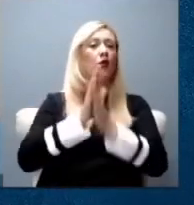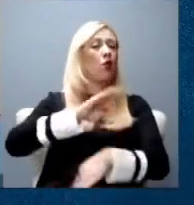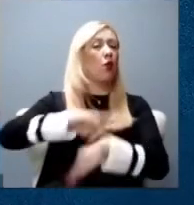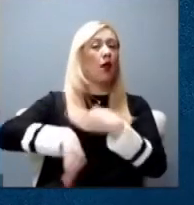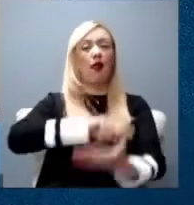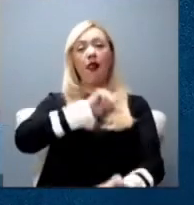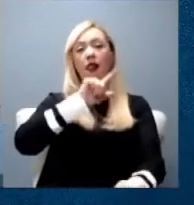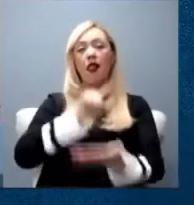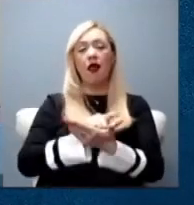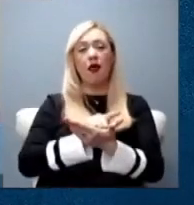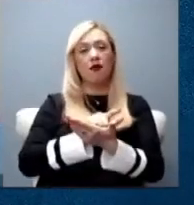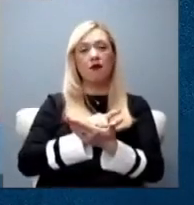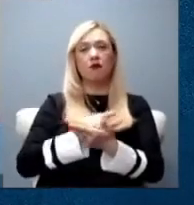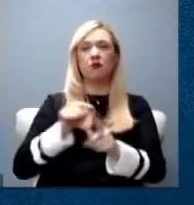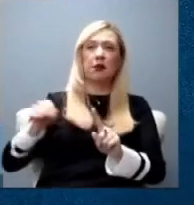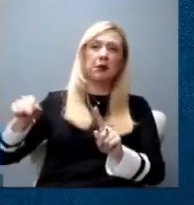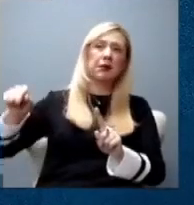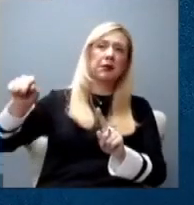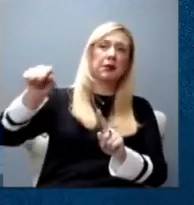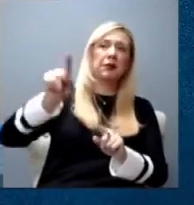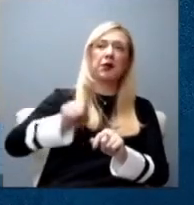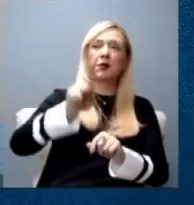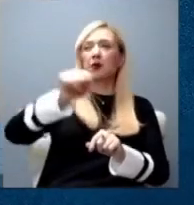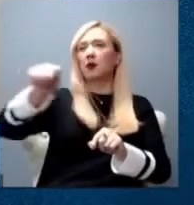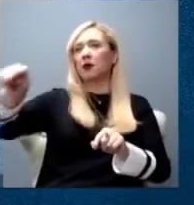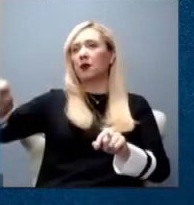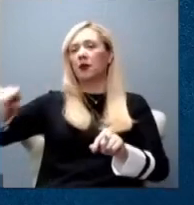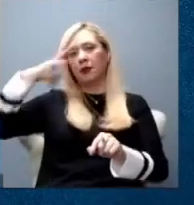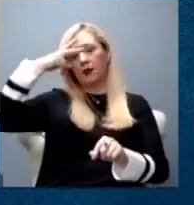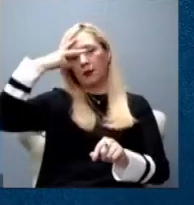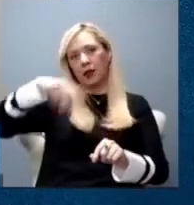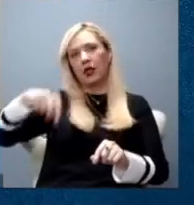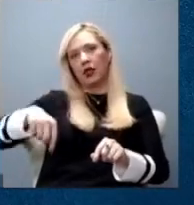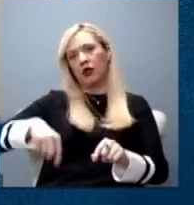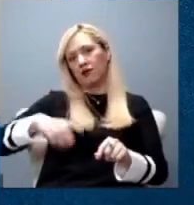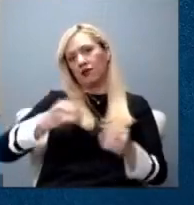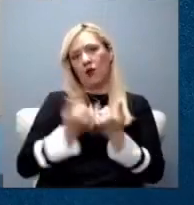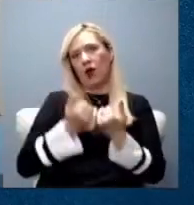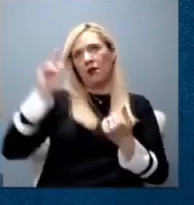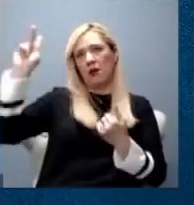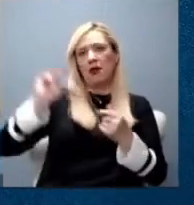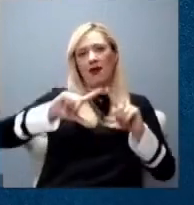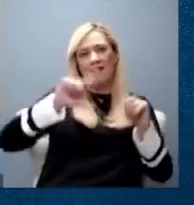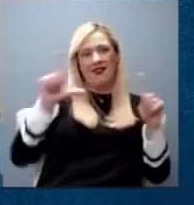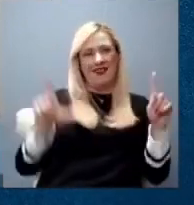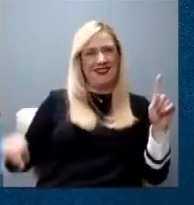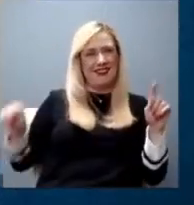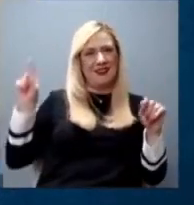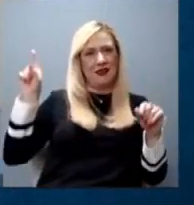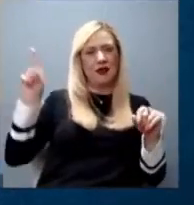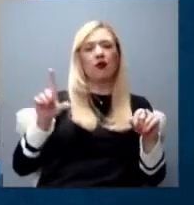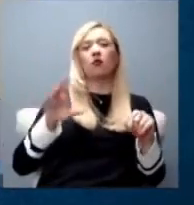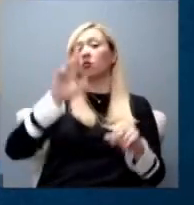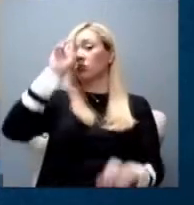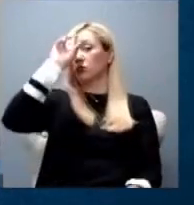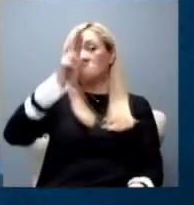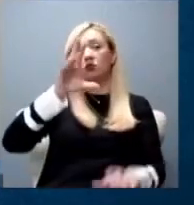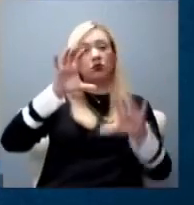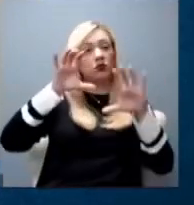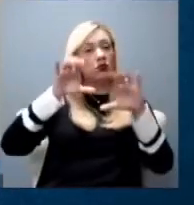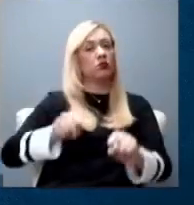legislaciones provinciales, Argentina, al igual que México, es un estado federal, deben prohibir la detención